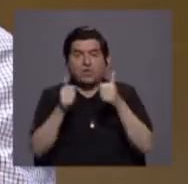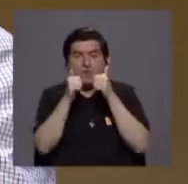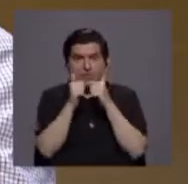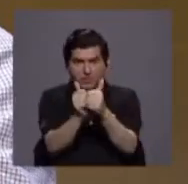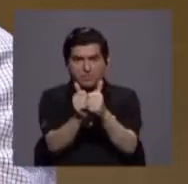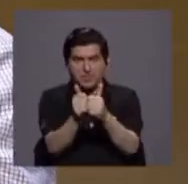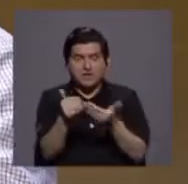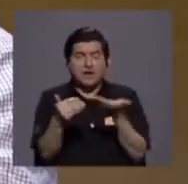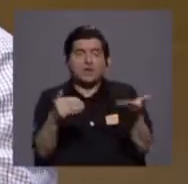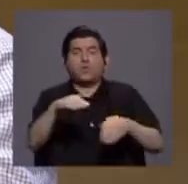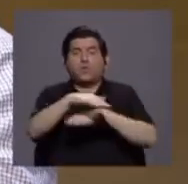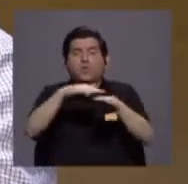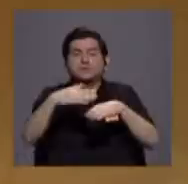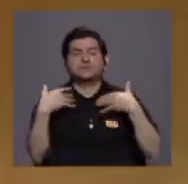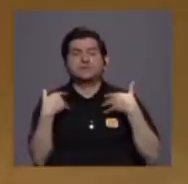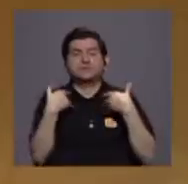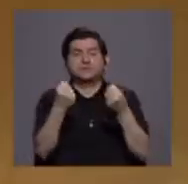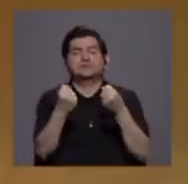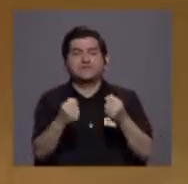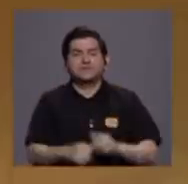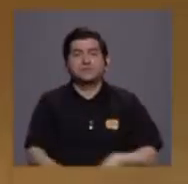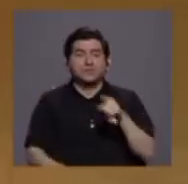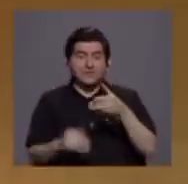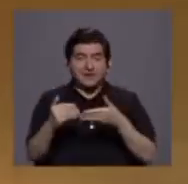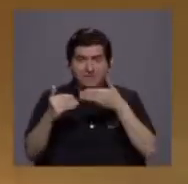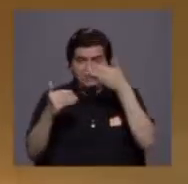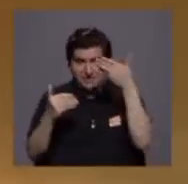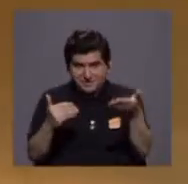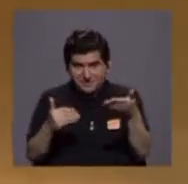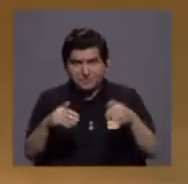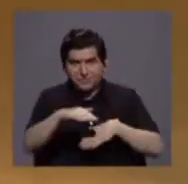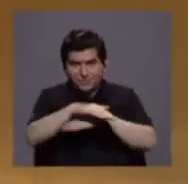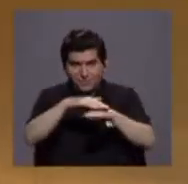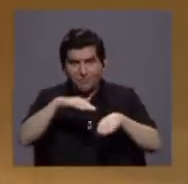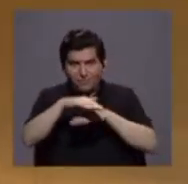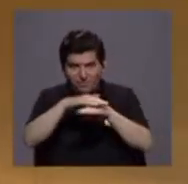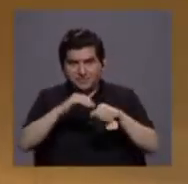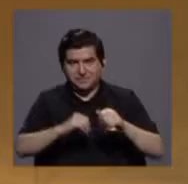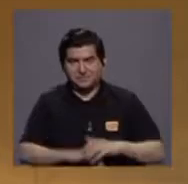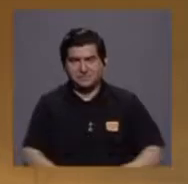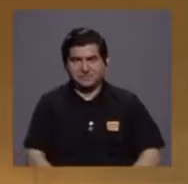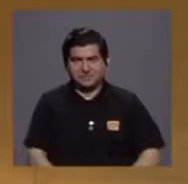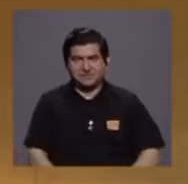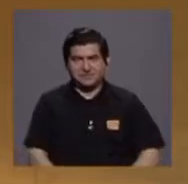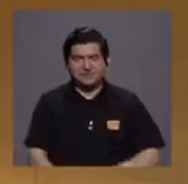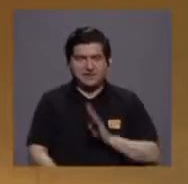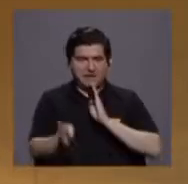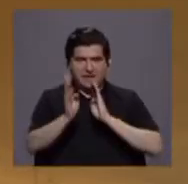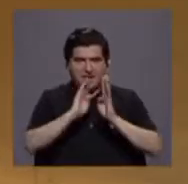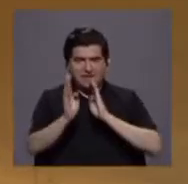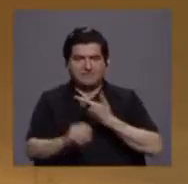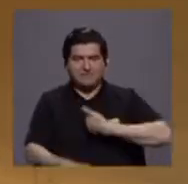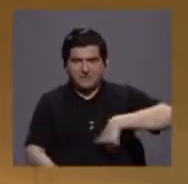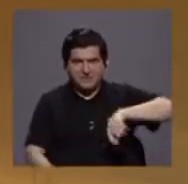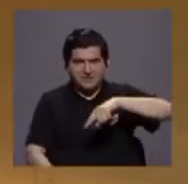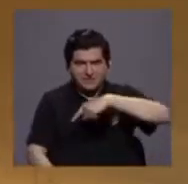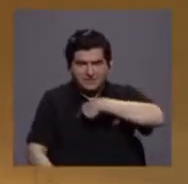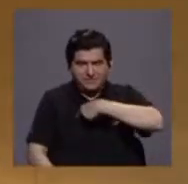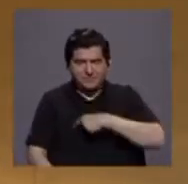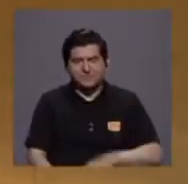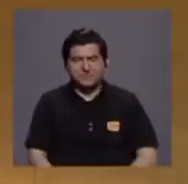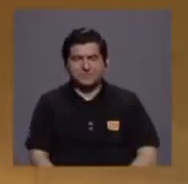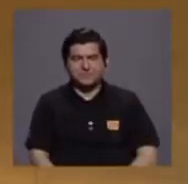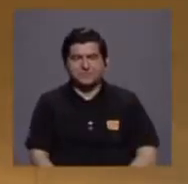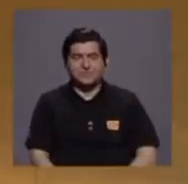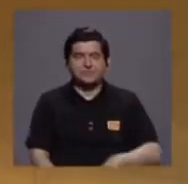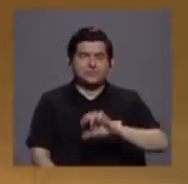de las cosas más básicas de salubridad. Esas cosas básicas será de lo que hablar, y de